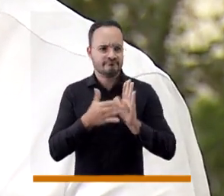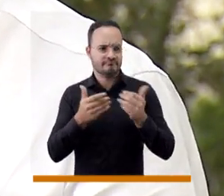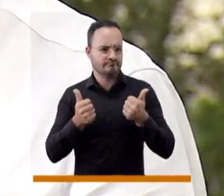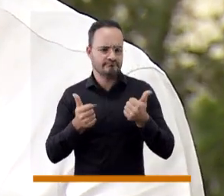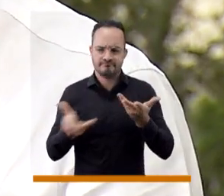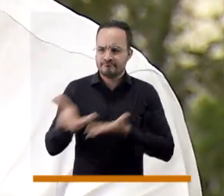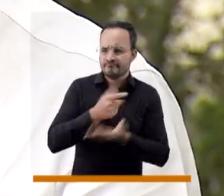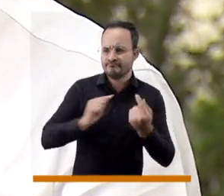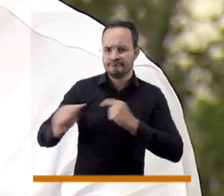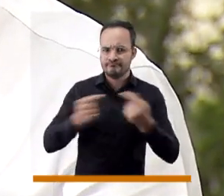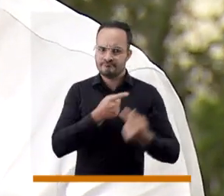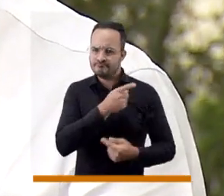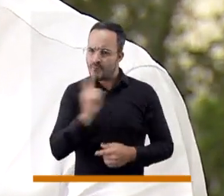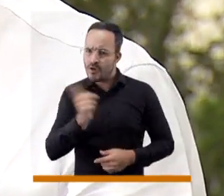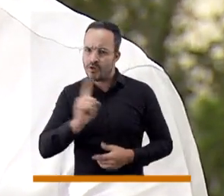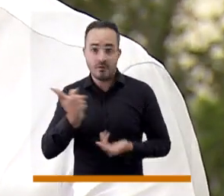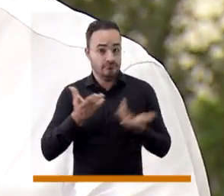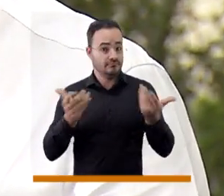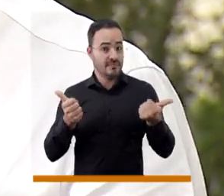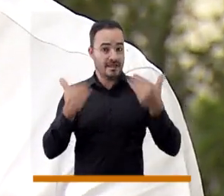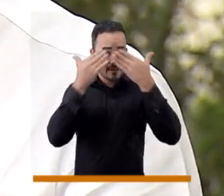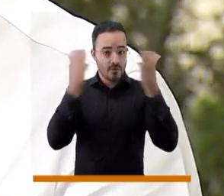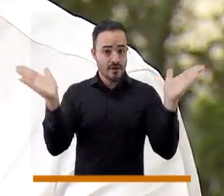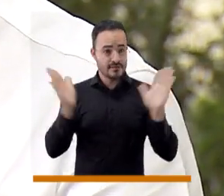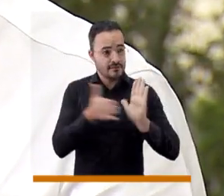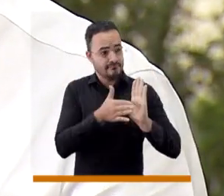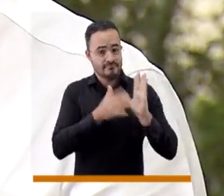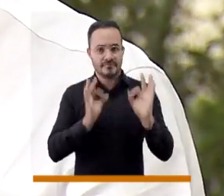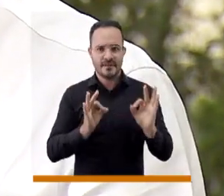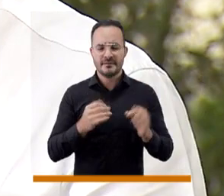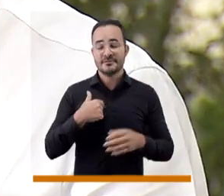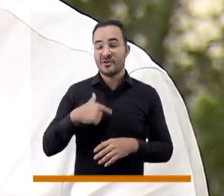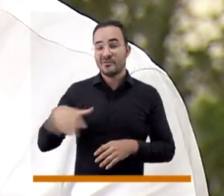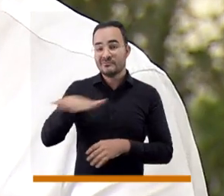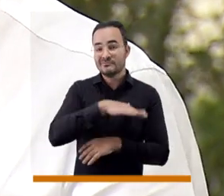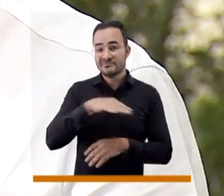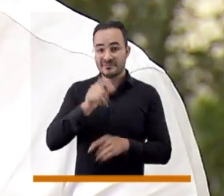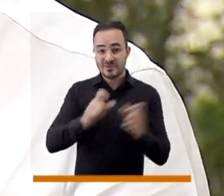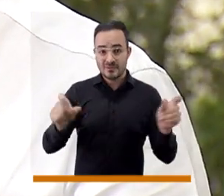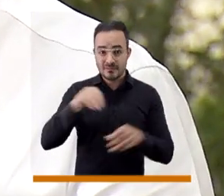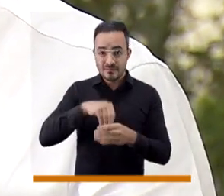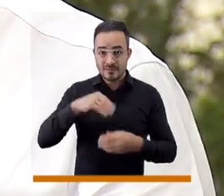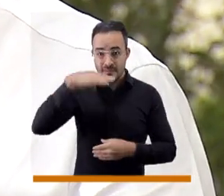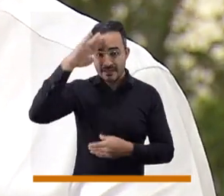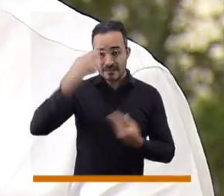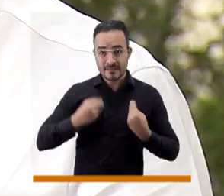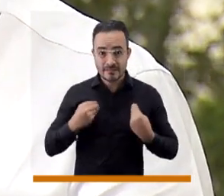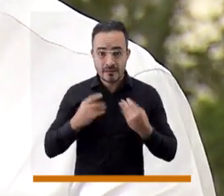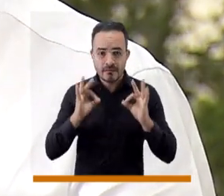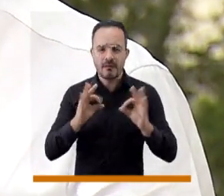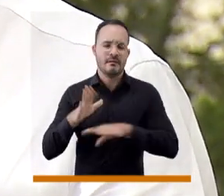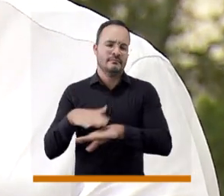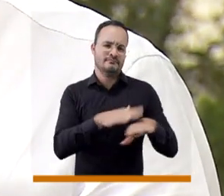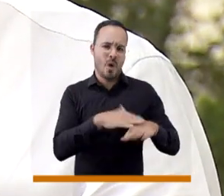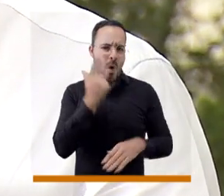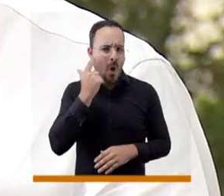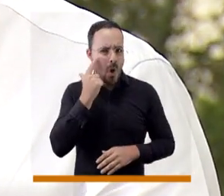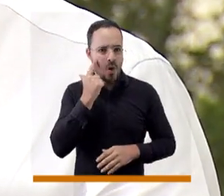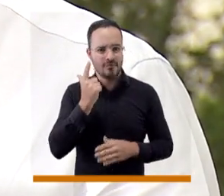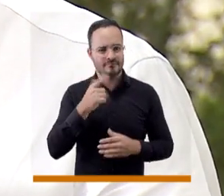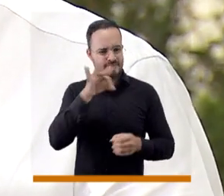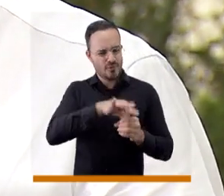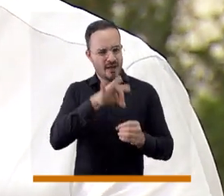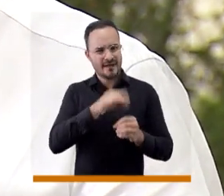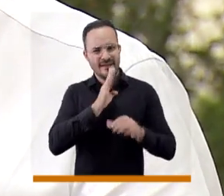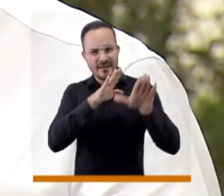creo que eso fortalece la democracia. Y a los medellinenses y a todos los antioqueños les digo que hay que votar por personas buenas, por personas